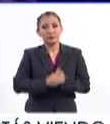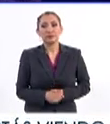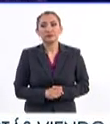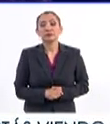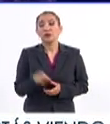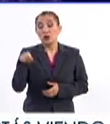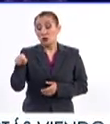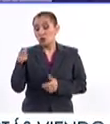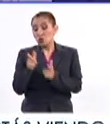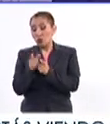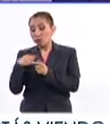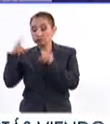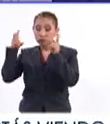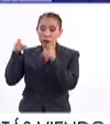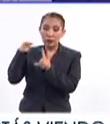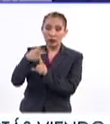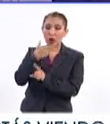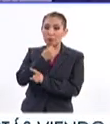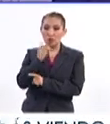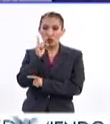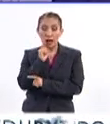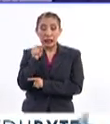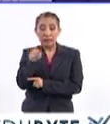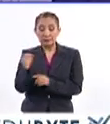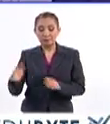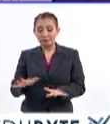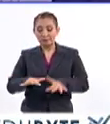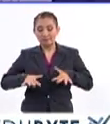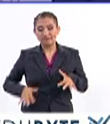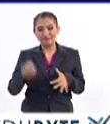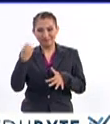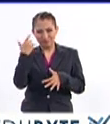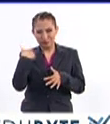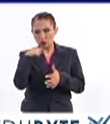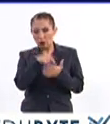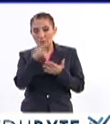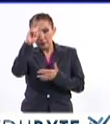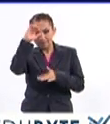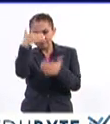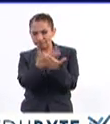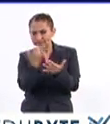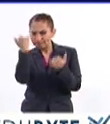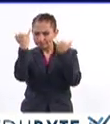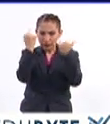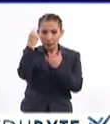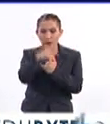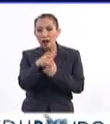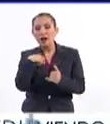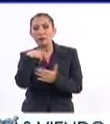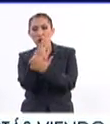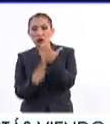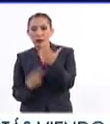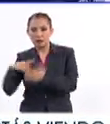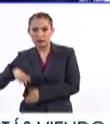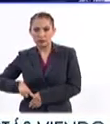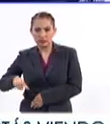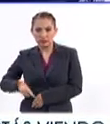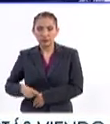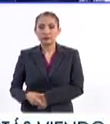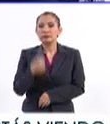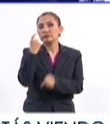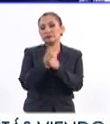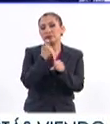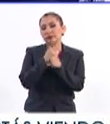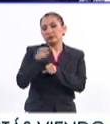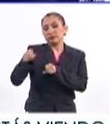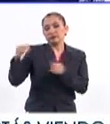discapacidad y uno que aborda cuestiones de género. Este foro fue también espacio para proponer estrategias en materia de política pública. El primero